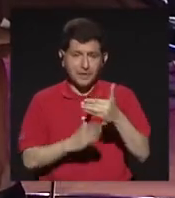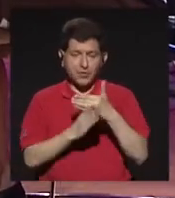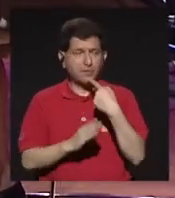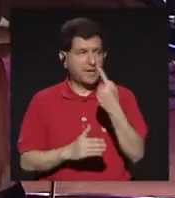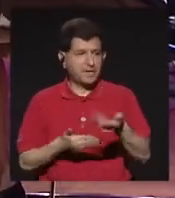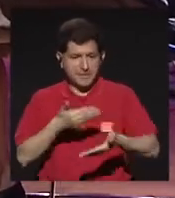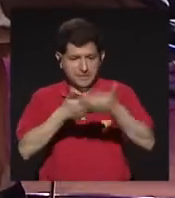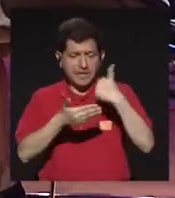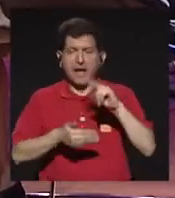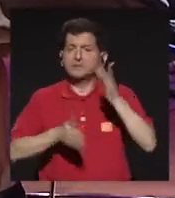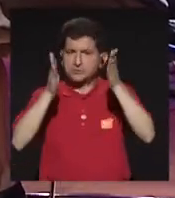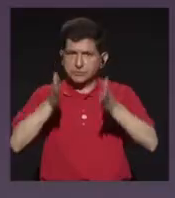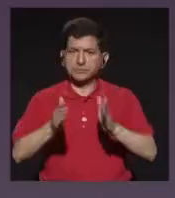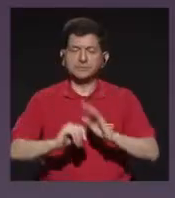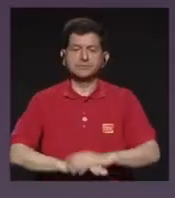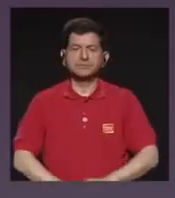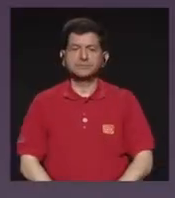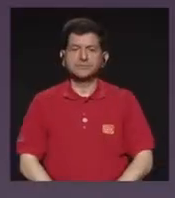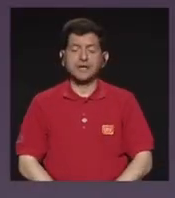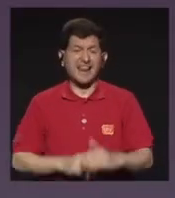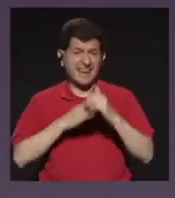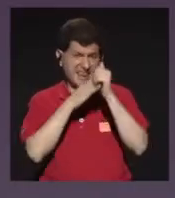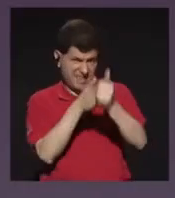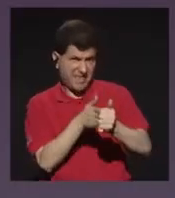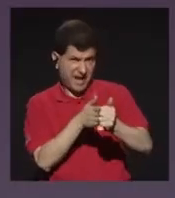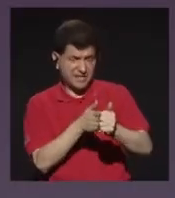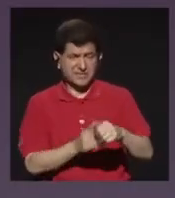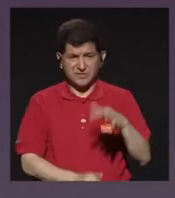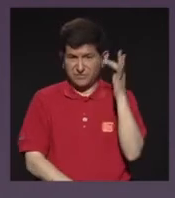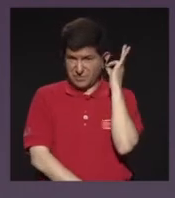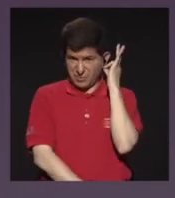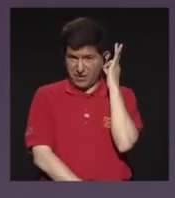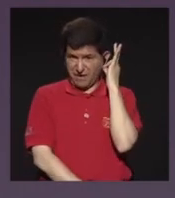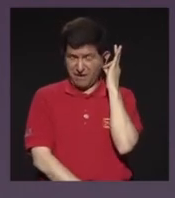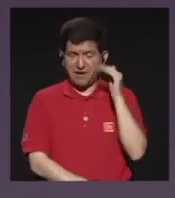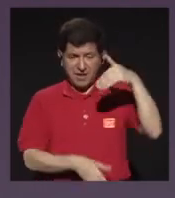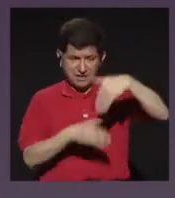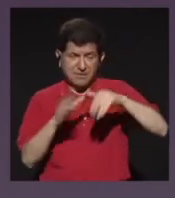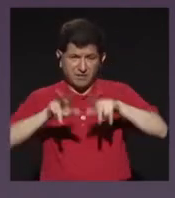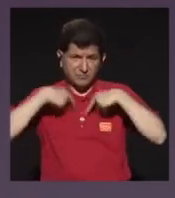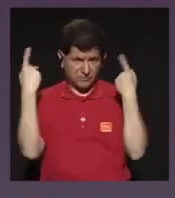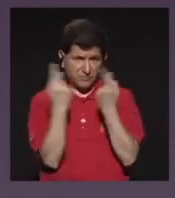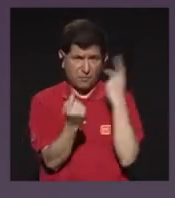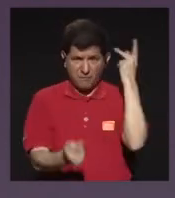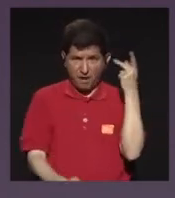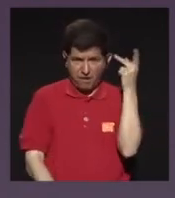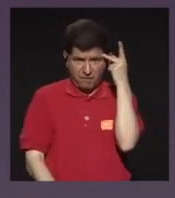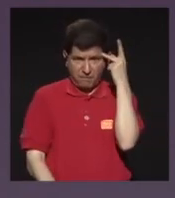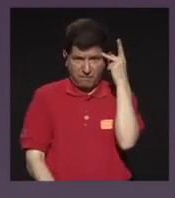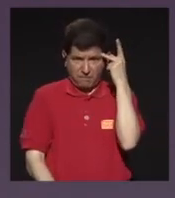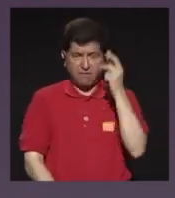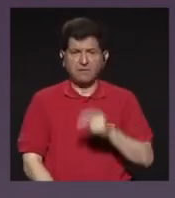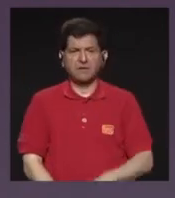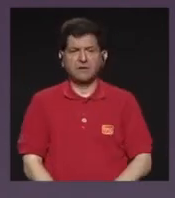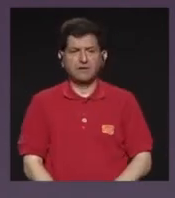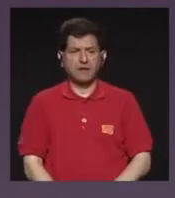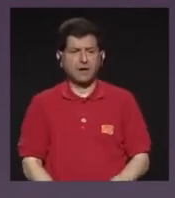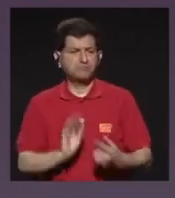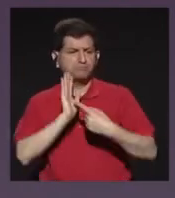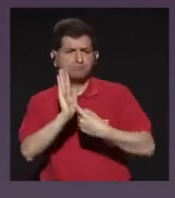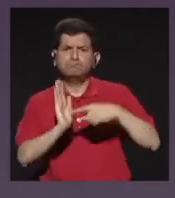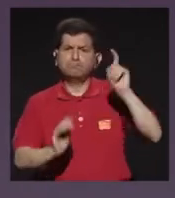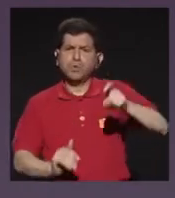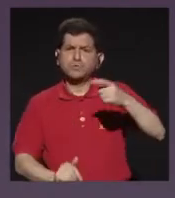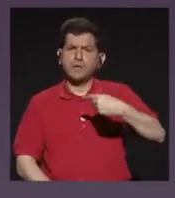que han dicho las compañeras. El liderazgo femenino dentro de un partido político. Hay que demostrar